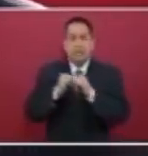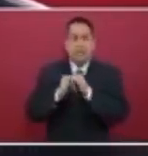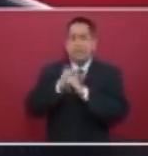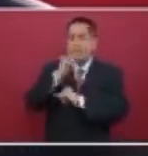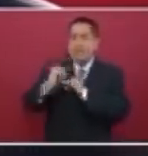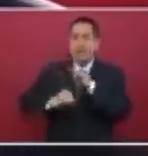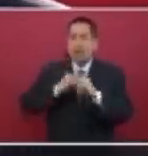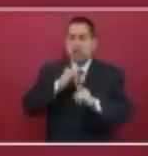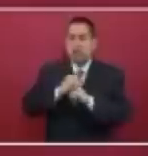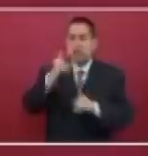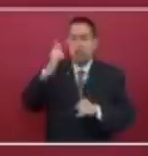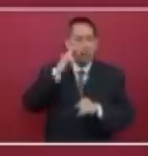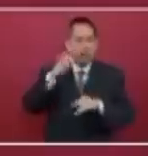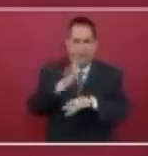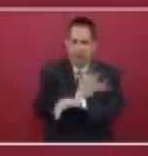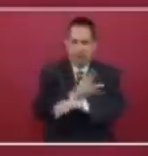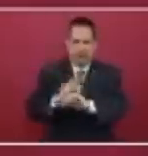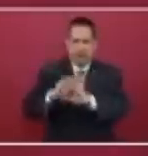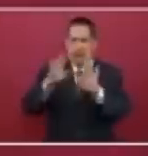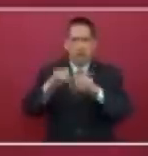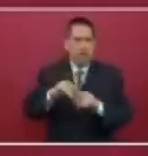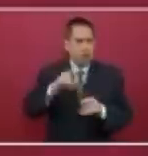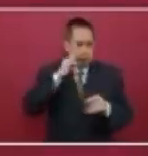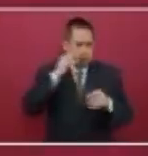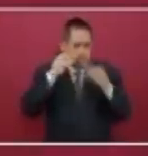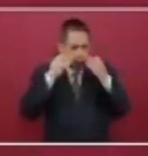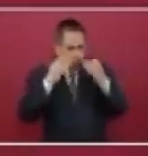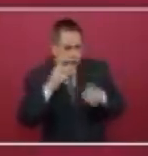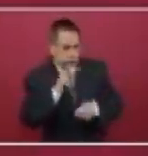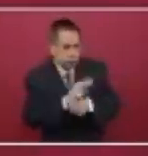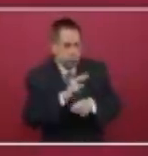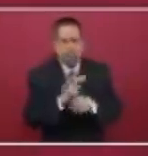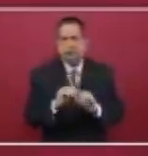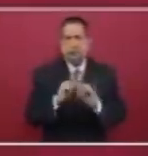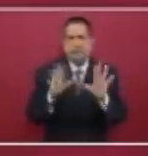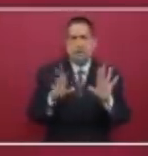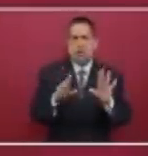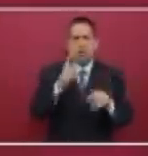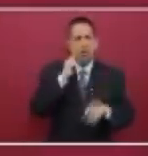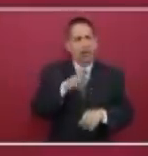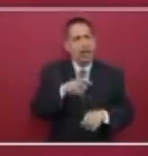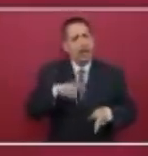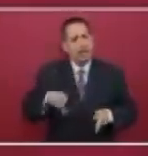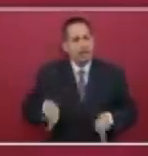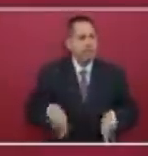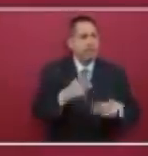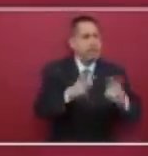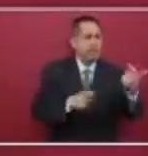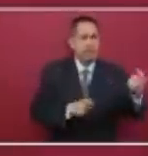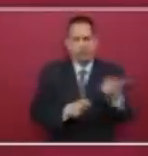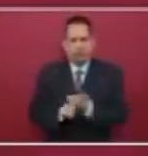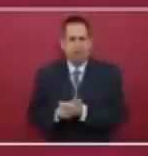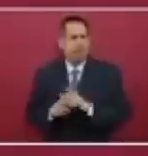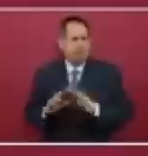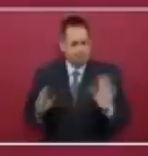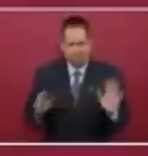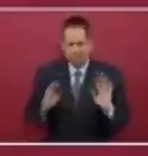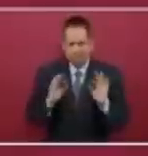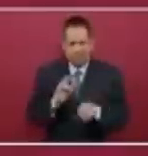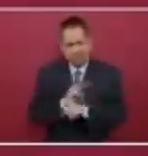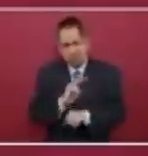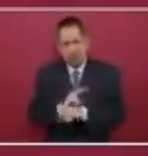para la transparencia para cuidar todo el proceso de venta del avión